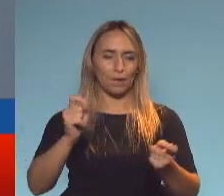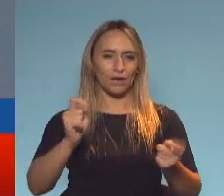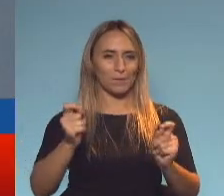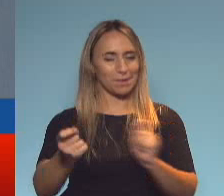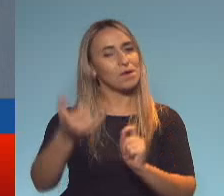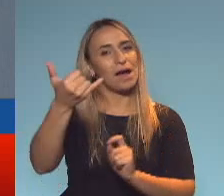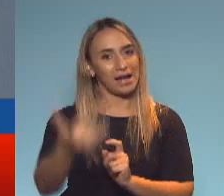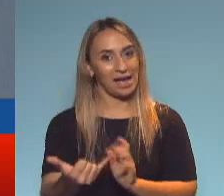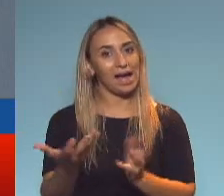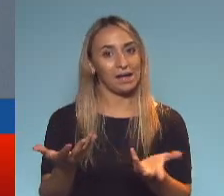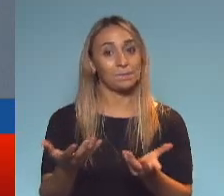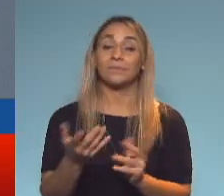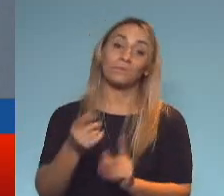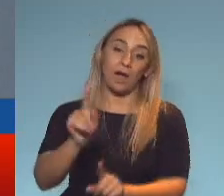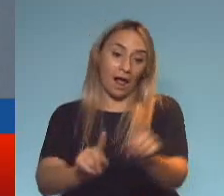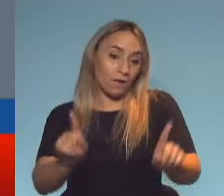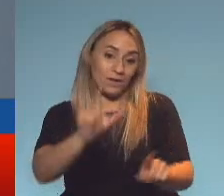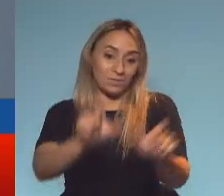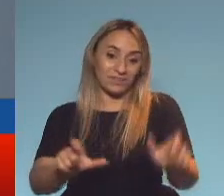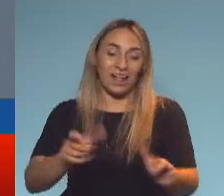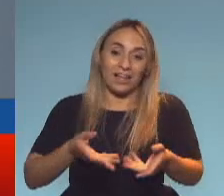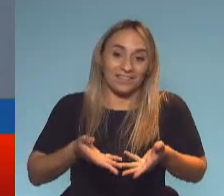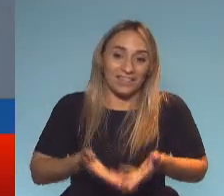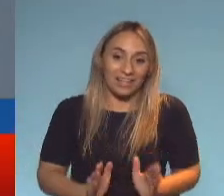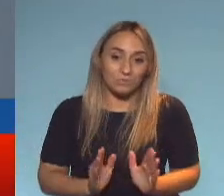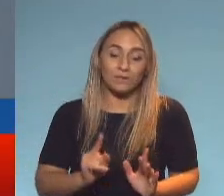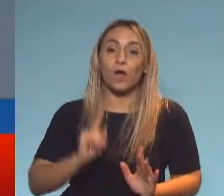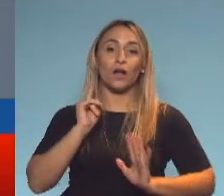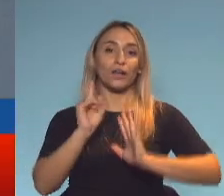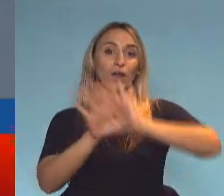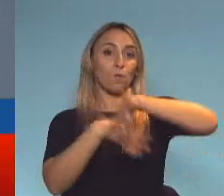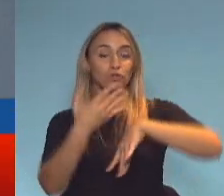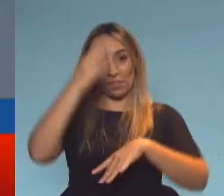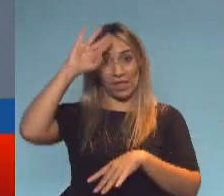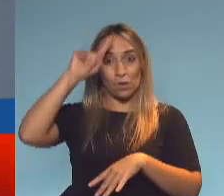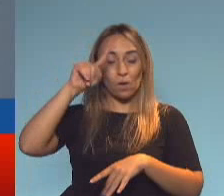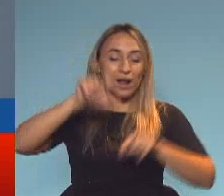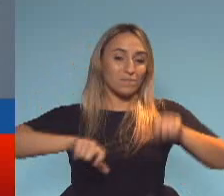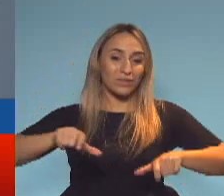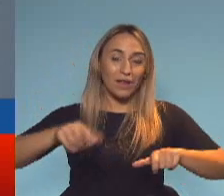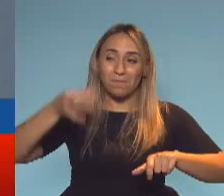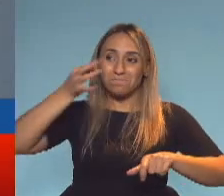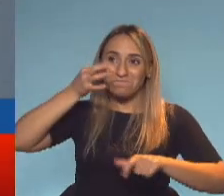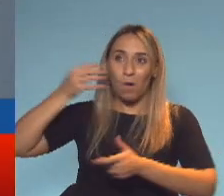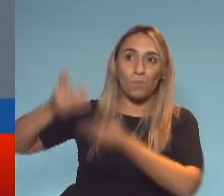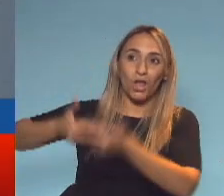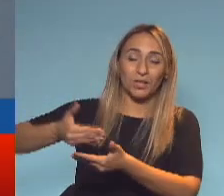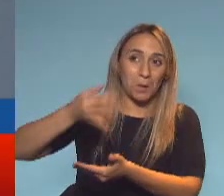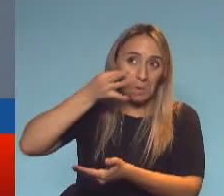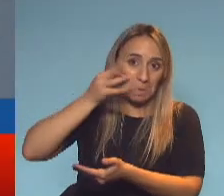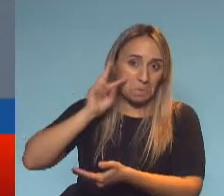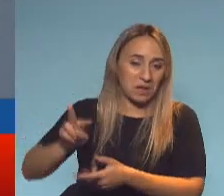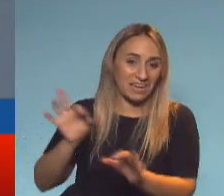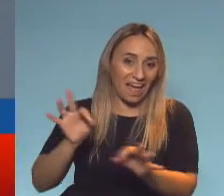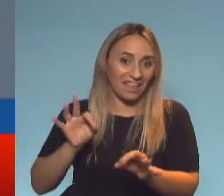de aquellos que no nacieron, o sea, nacieron posterior a la Revolución Cubana, no vieron todo ese proceso y están abriendo paso